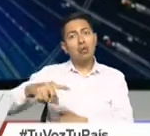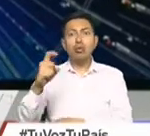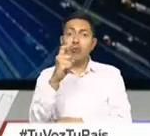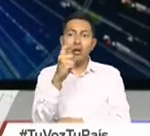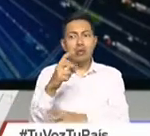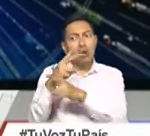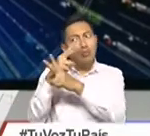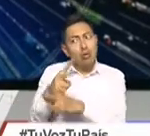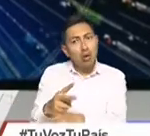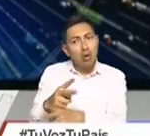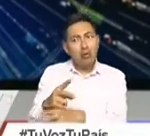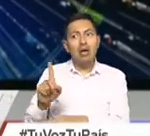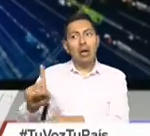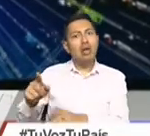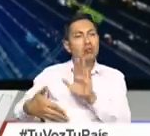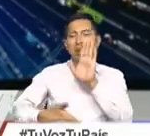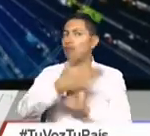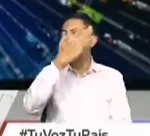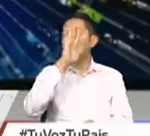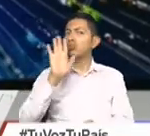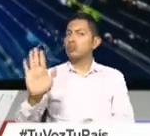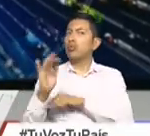protección internacional.